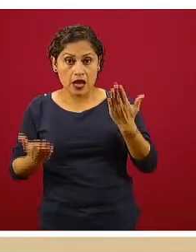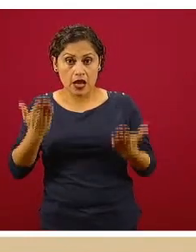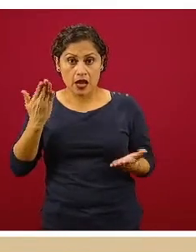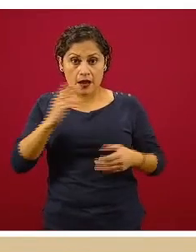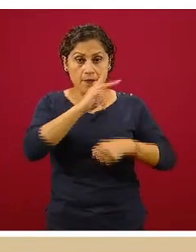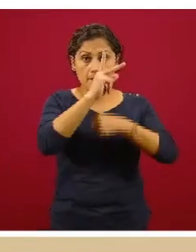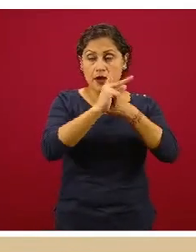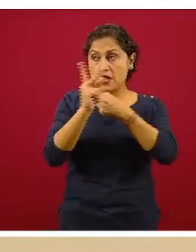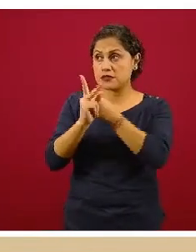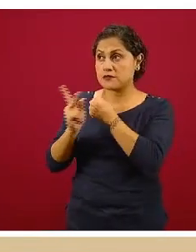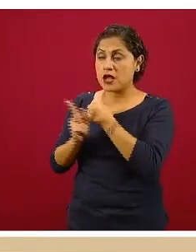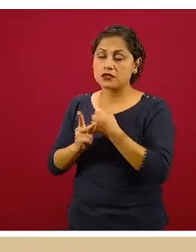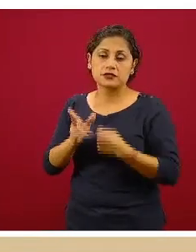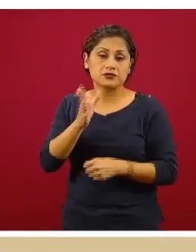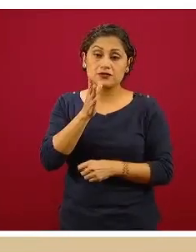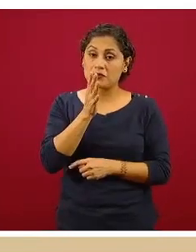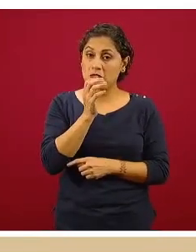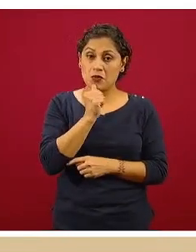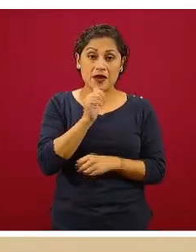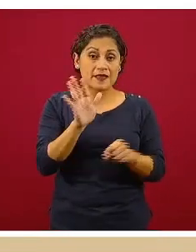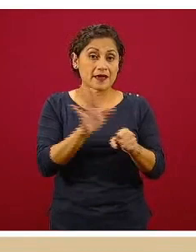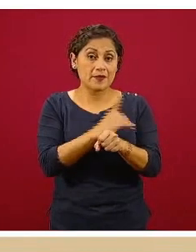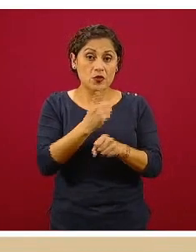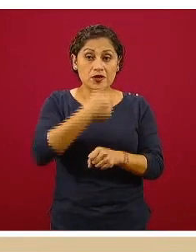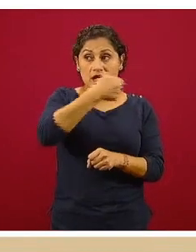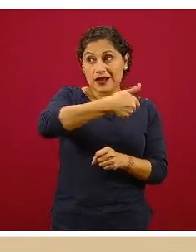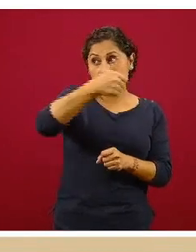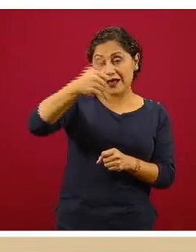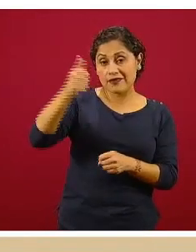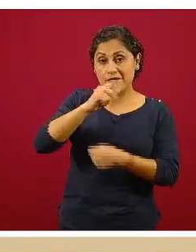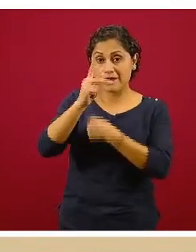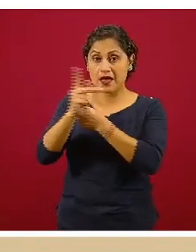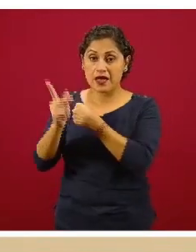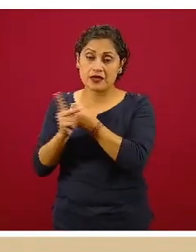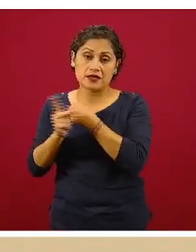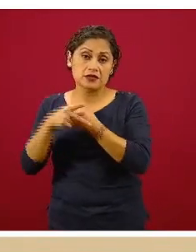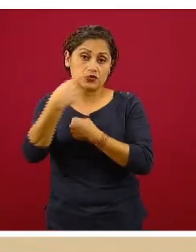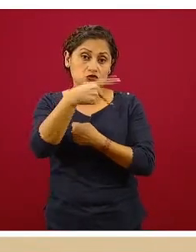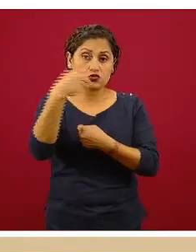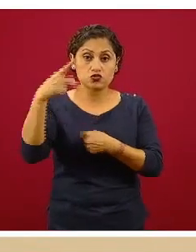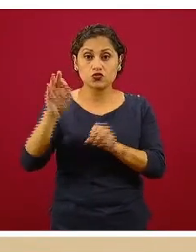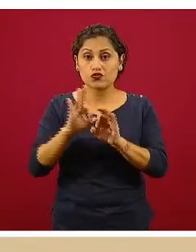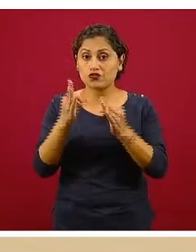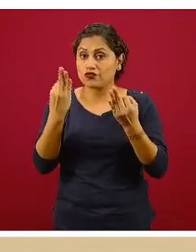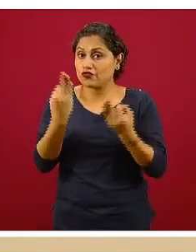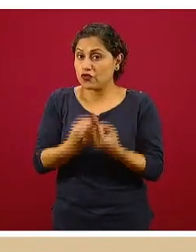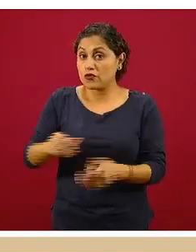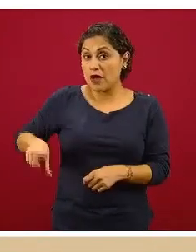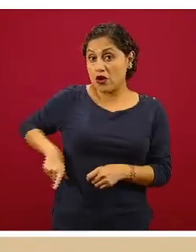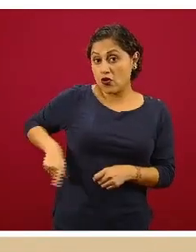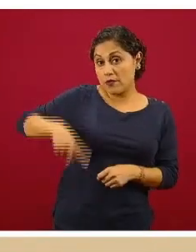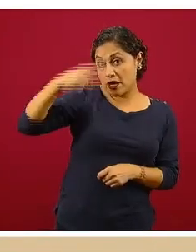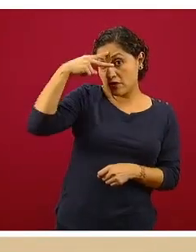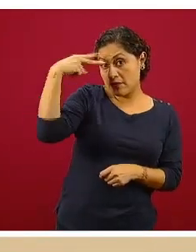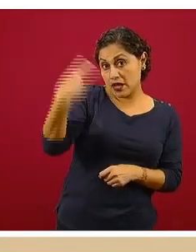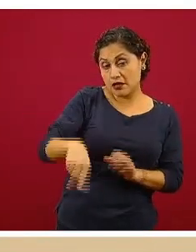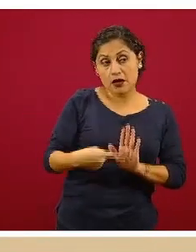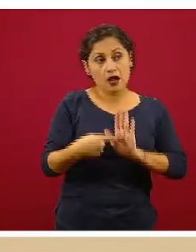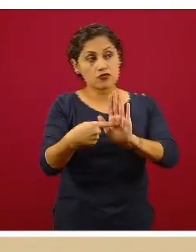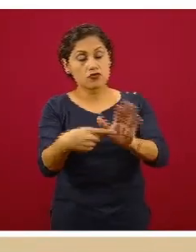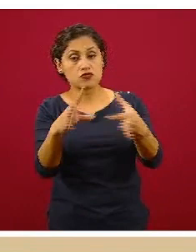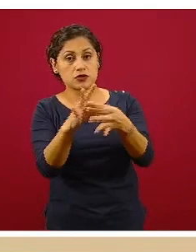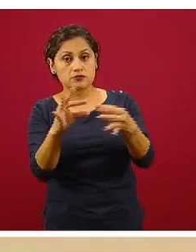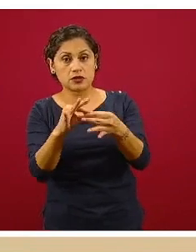entre países, porque cada quien tiene su metodología. El gobierno mexicano la explica, no sé si otros gobiernos la expliquen, nosotros